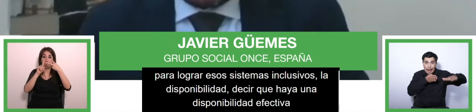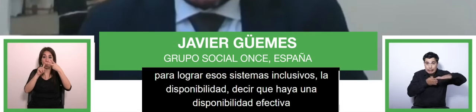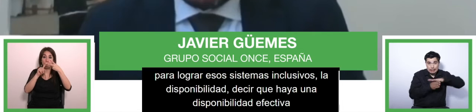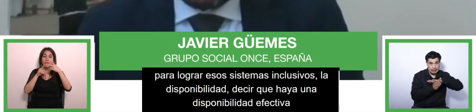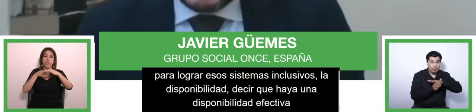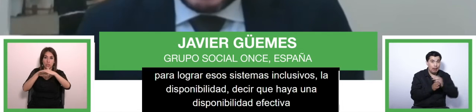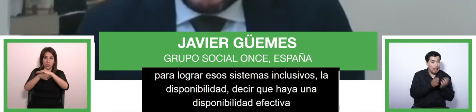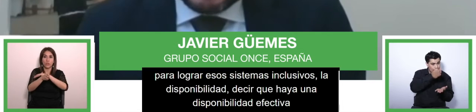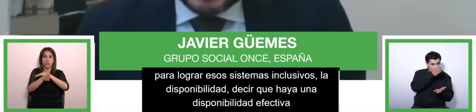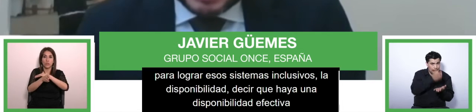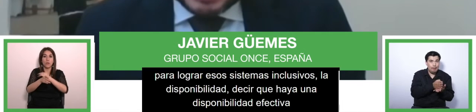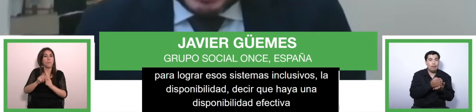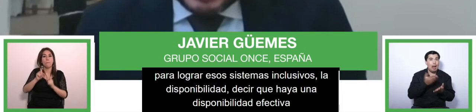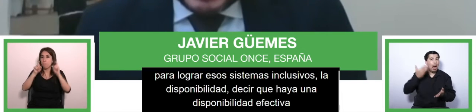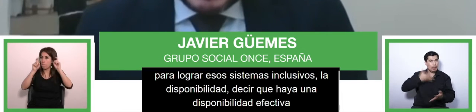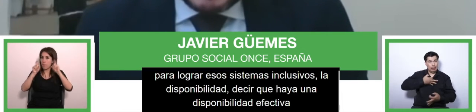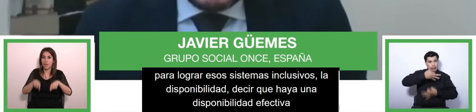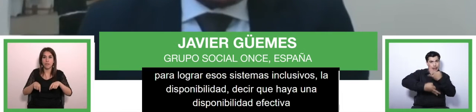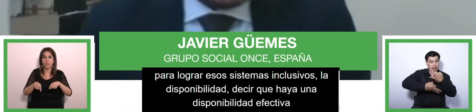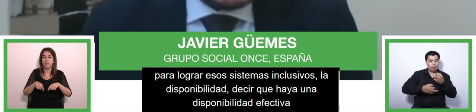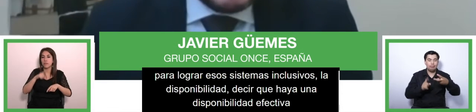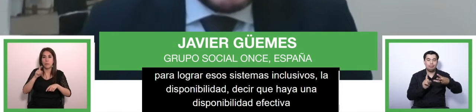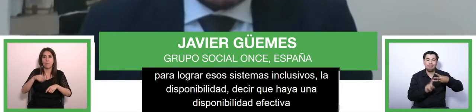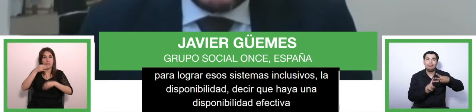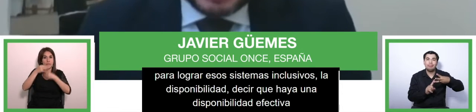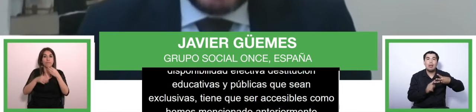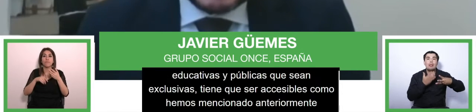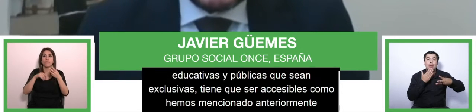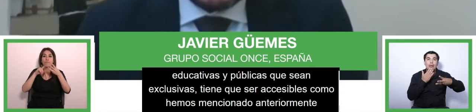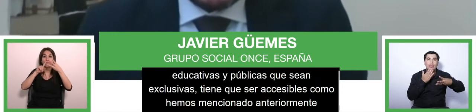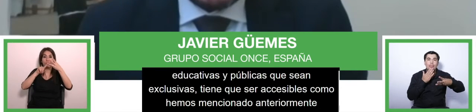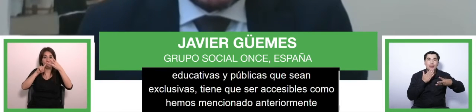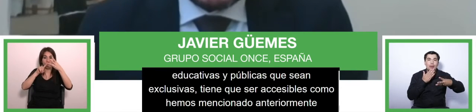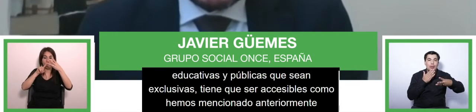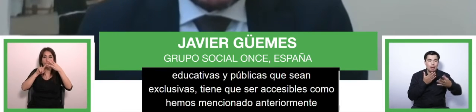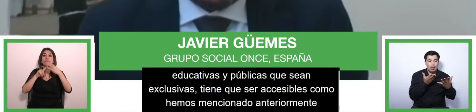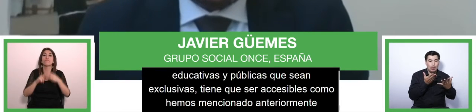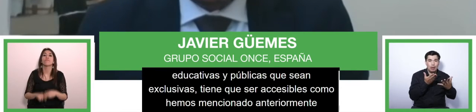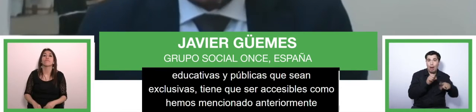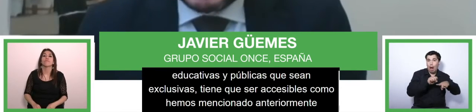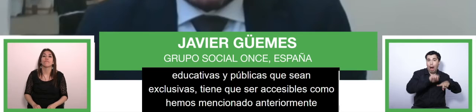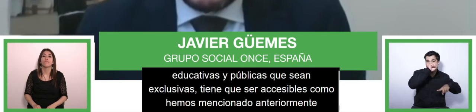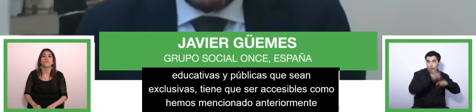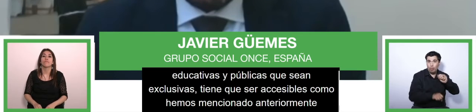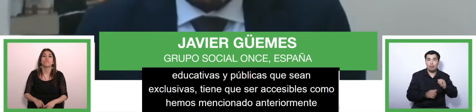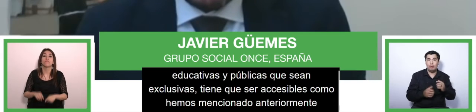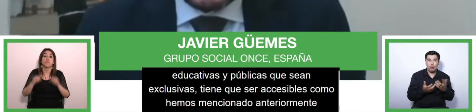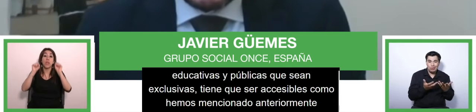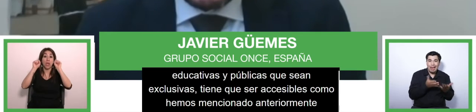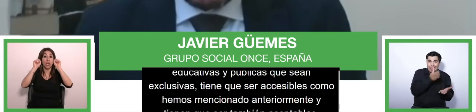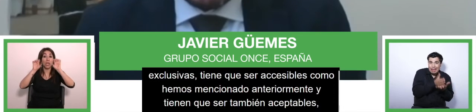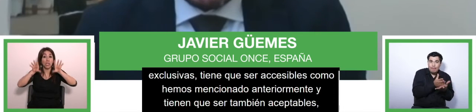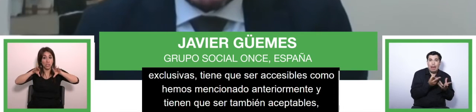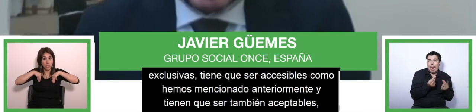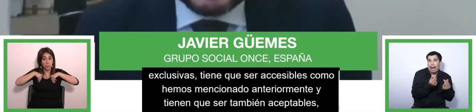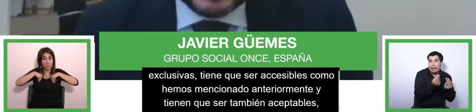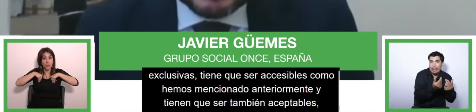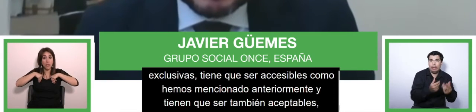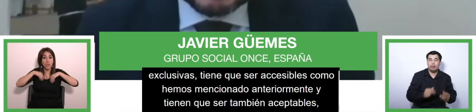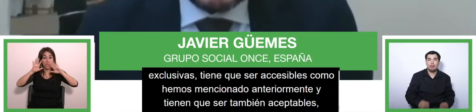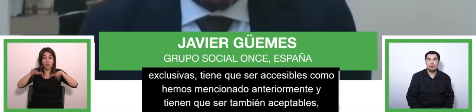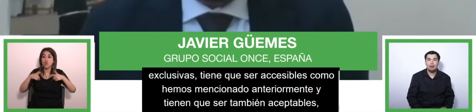hemos mencionado anteriormente, y tienen que ser también aceptables. Tienen que tener calidad. Porque